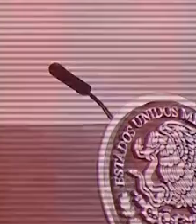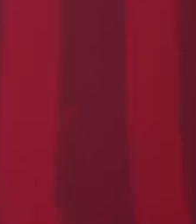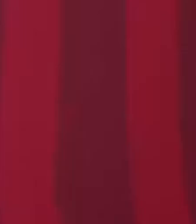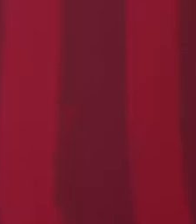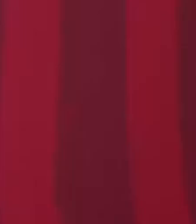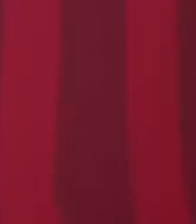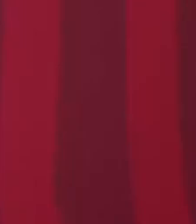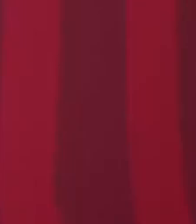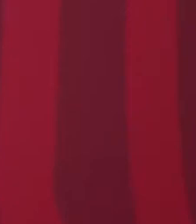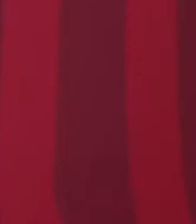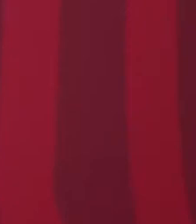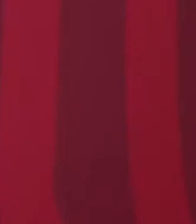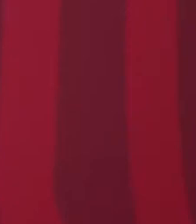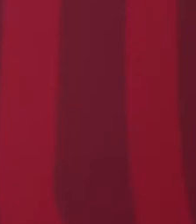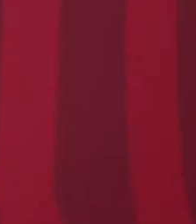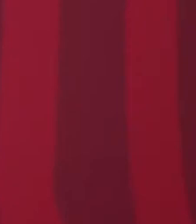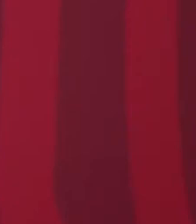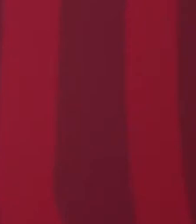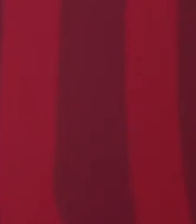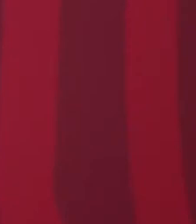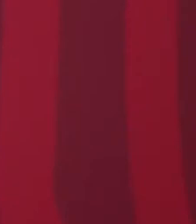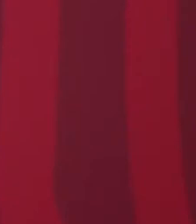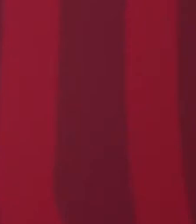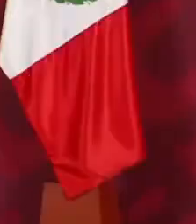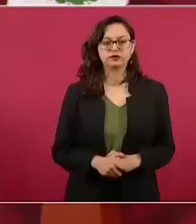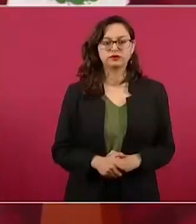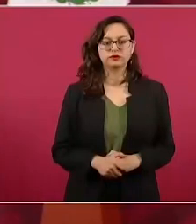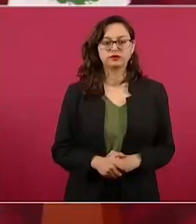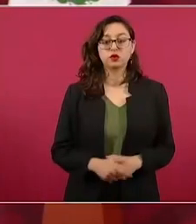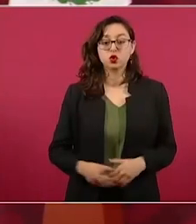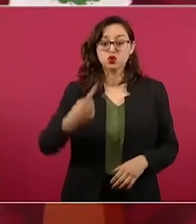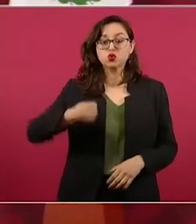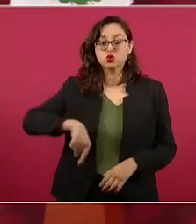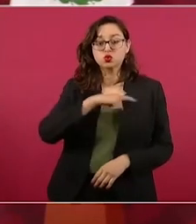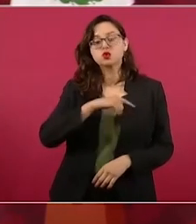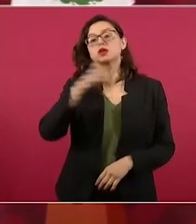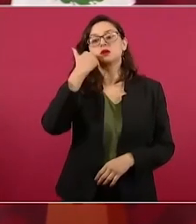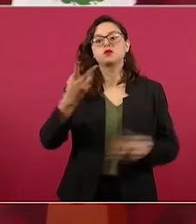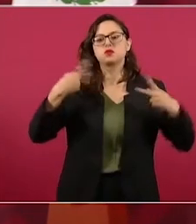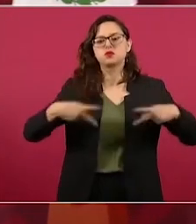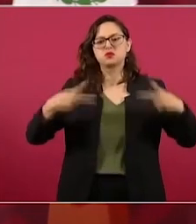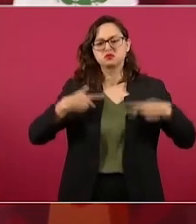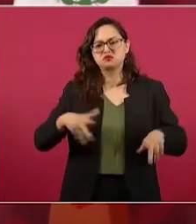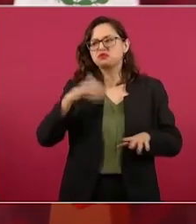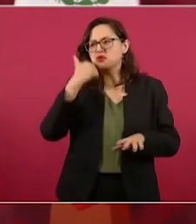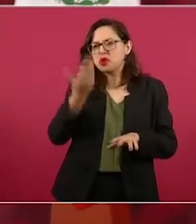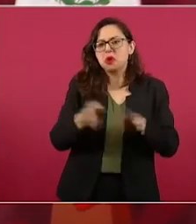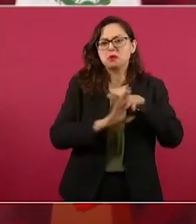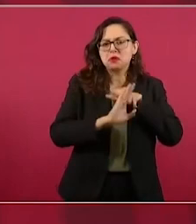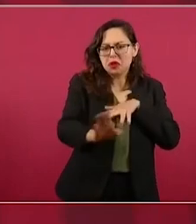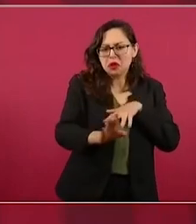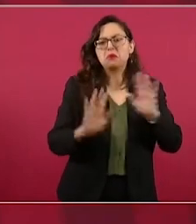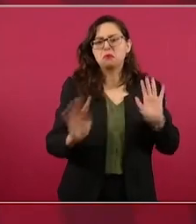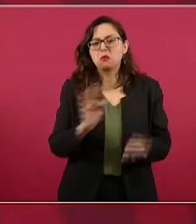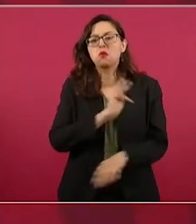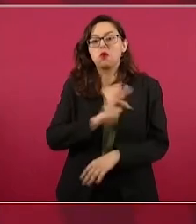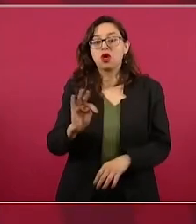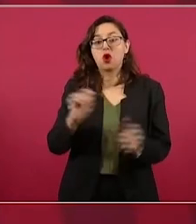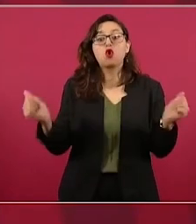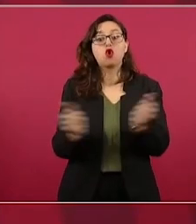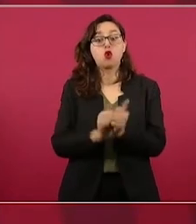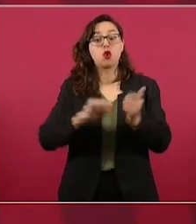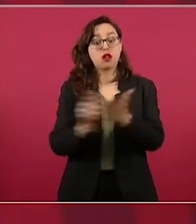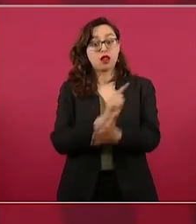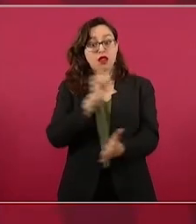y, desde luego, legal, completamente legal, y que se llegue a un acuerdo. En